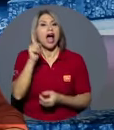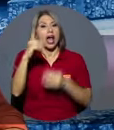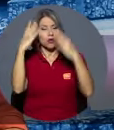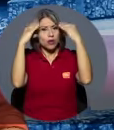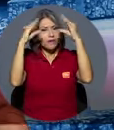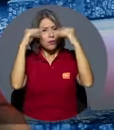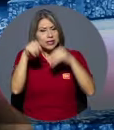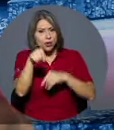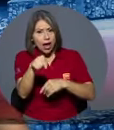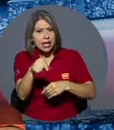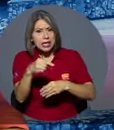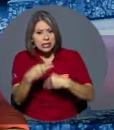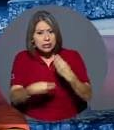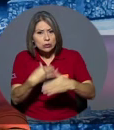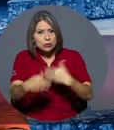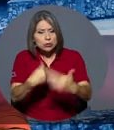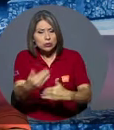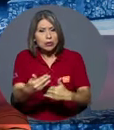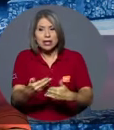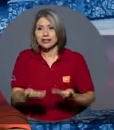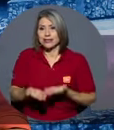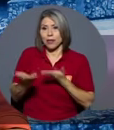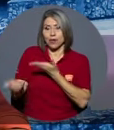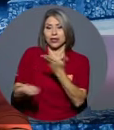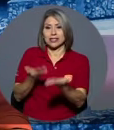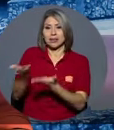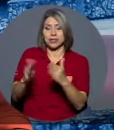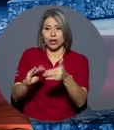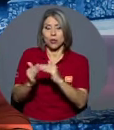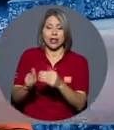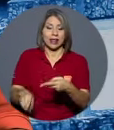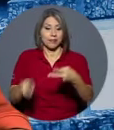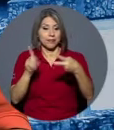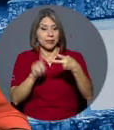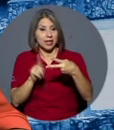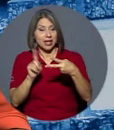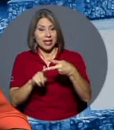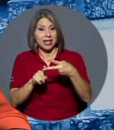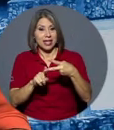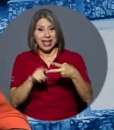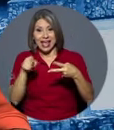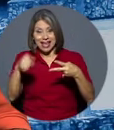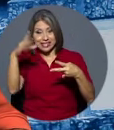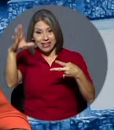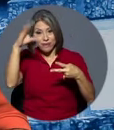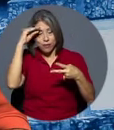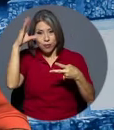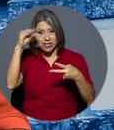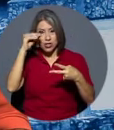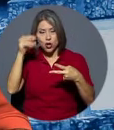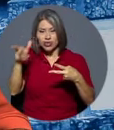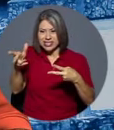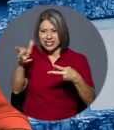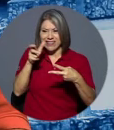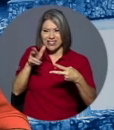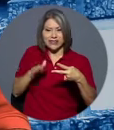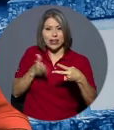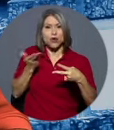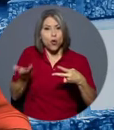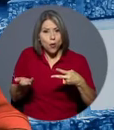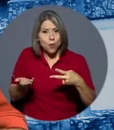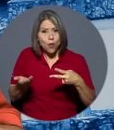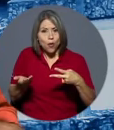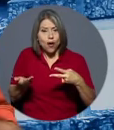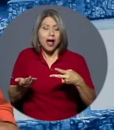información que se está produciendo y se está poniendo al servicio de la comunidad. Sí. Y la forma como se recibe esa información ayuda a